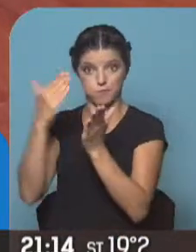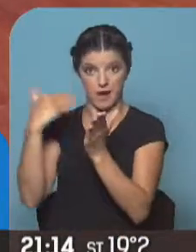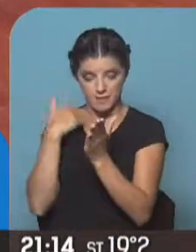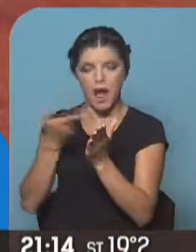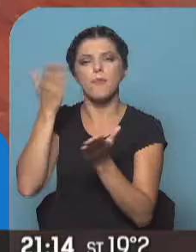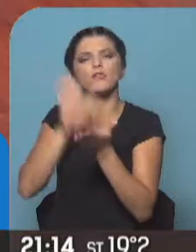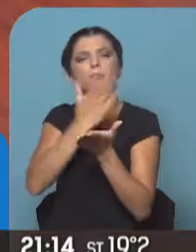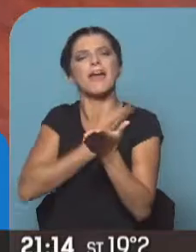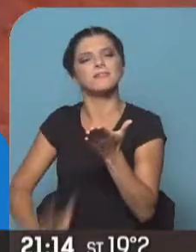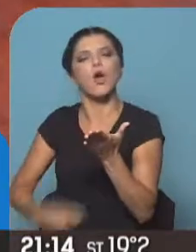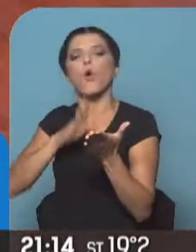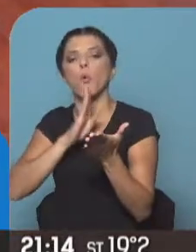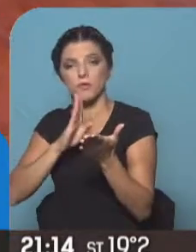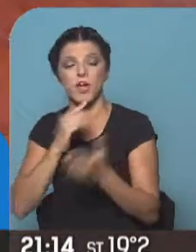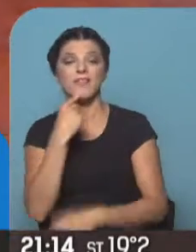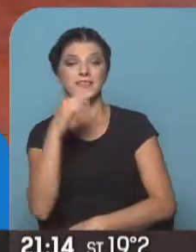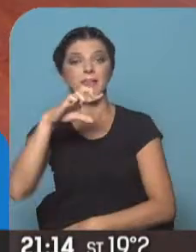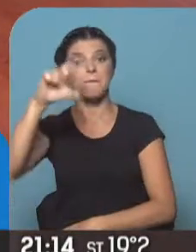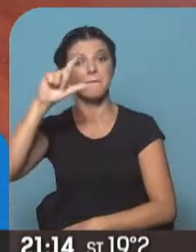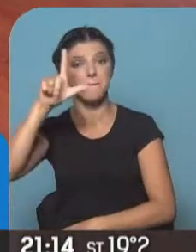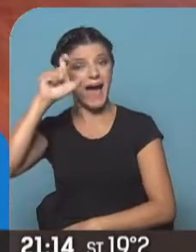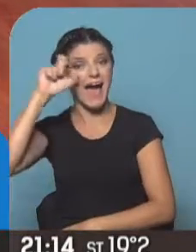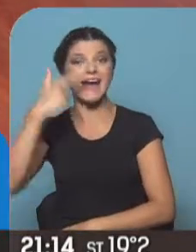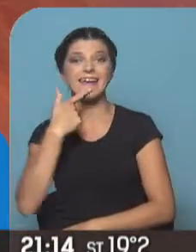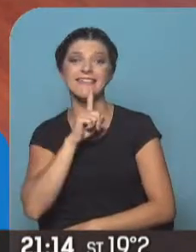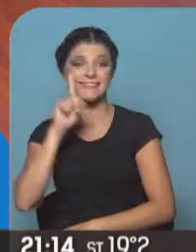judío, habla de Palestina o la Argentina, y eso